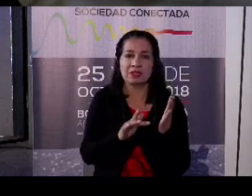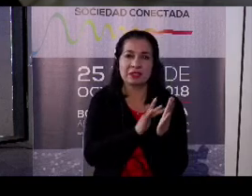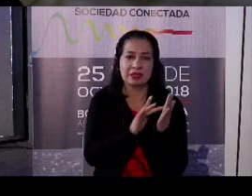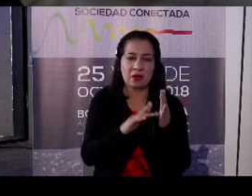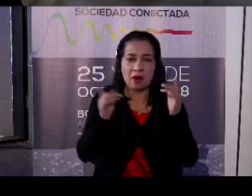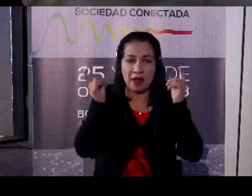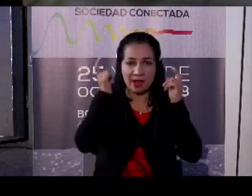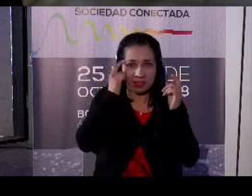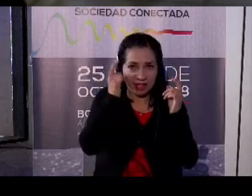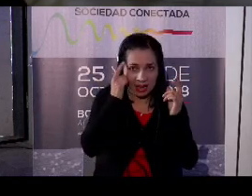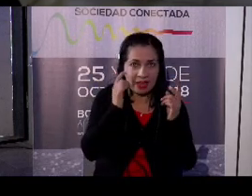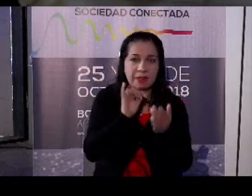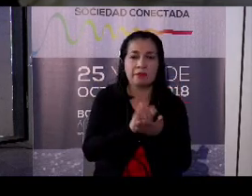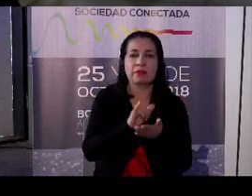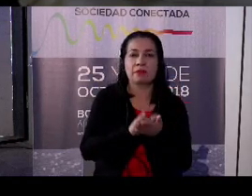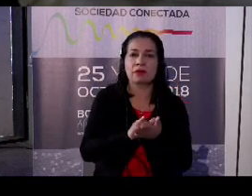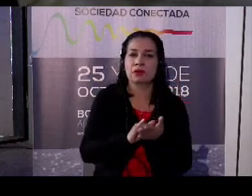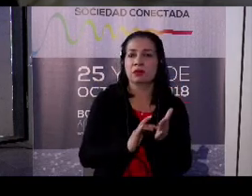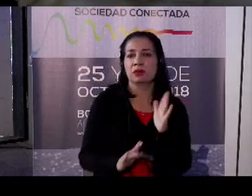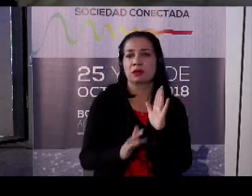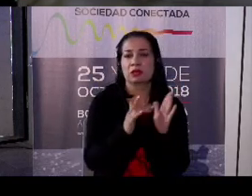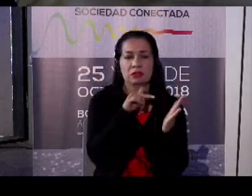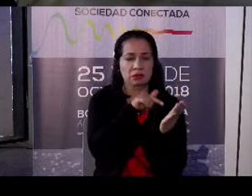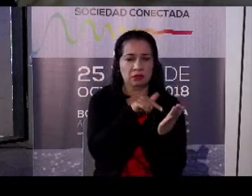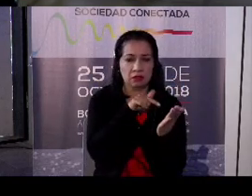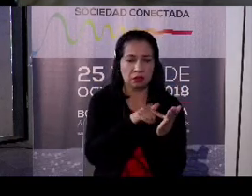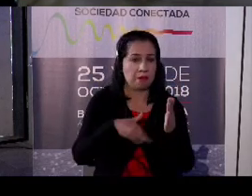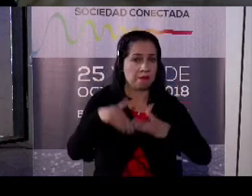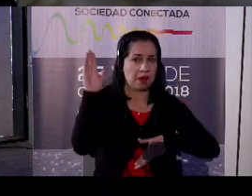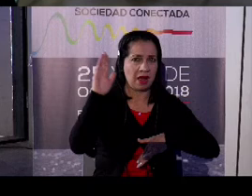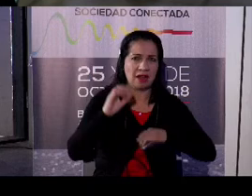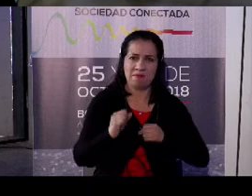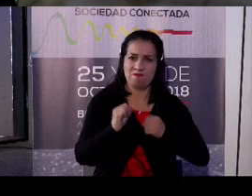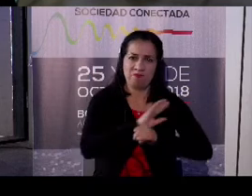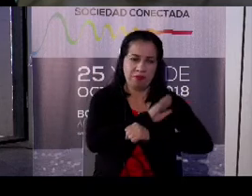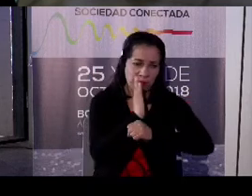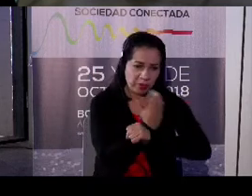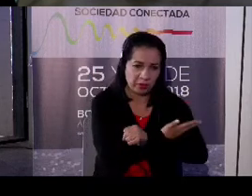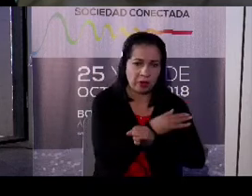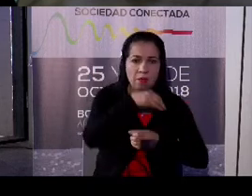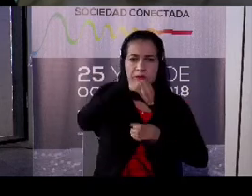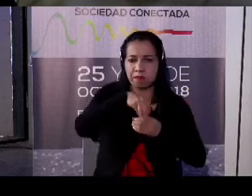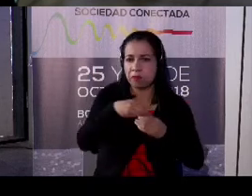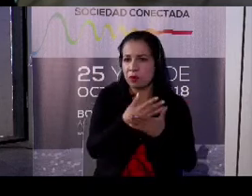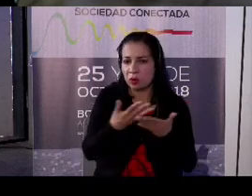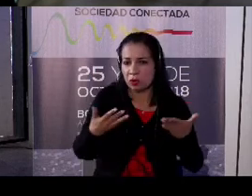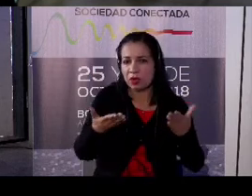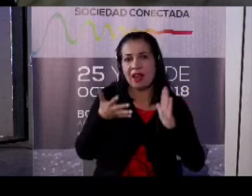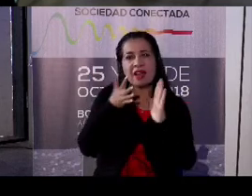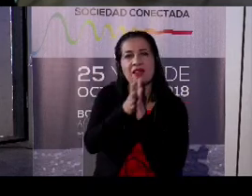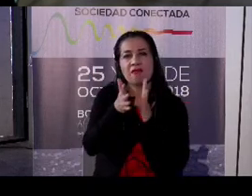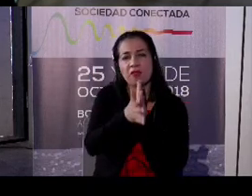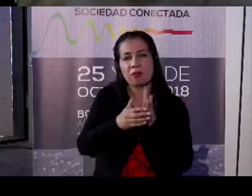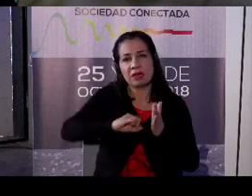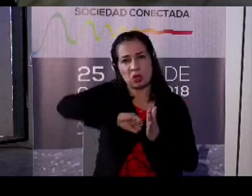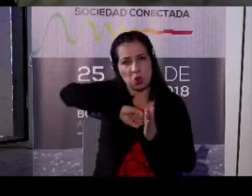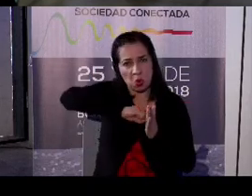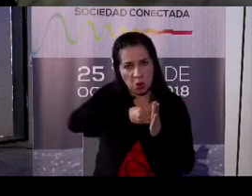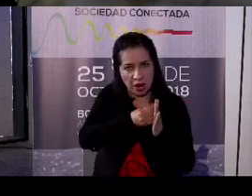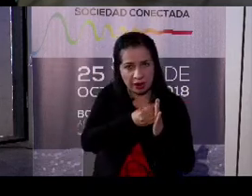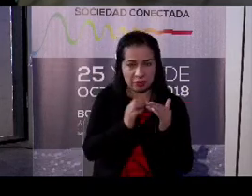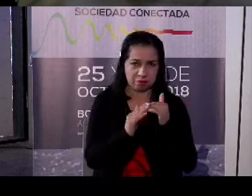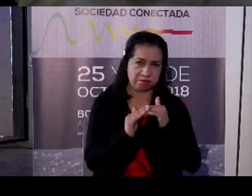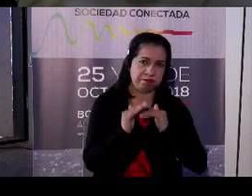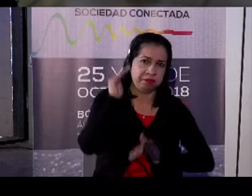inteligente estos dispositivos tienen más potencia y más capacidad de almacenamiento que los